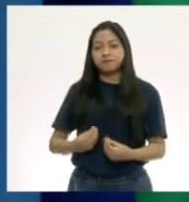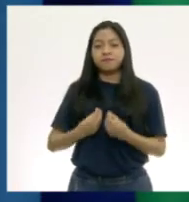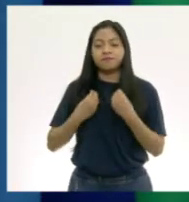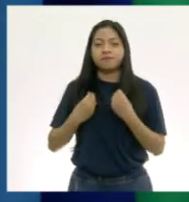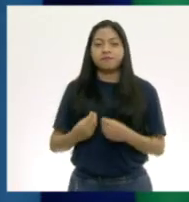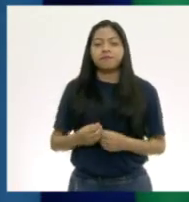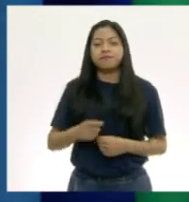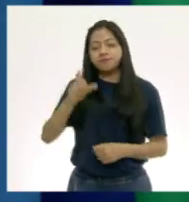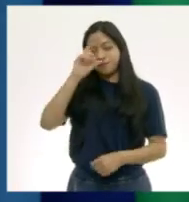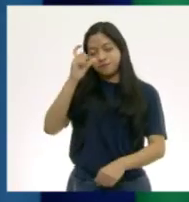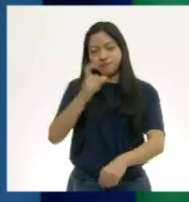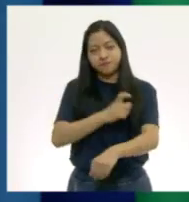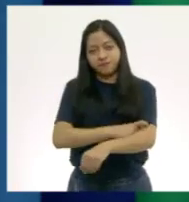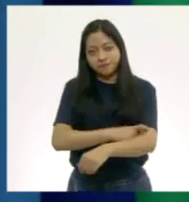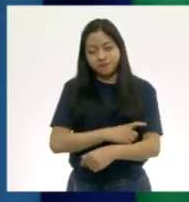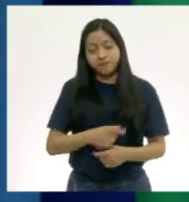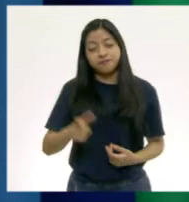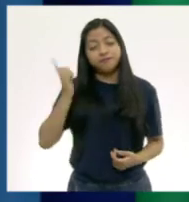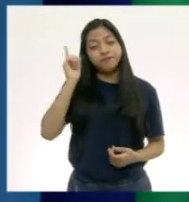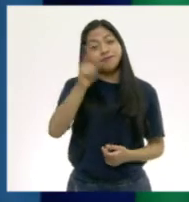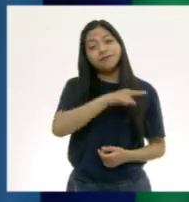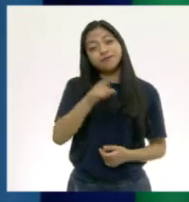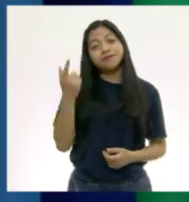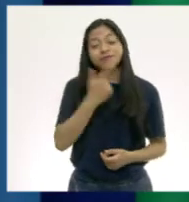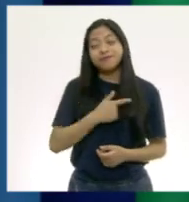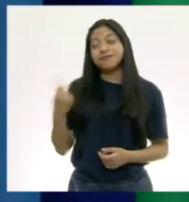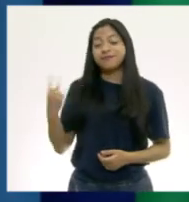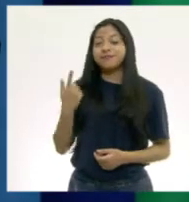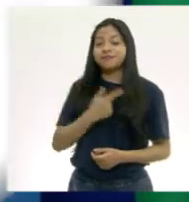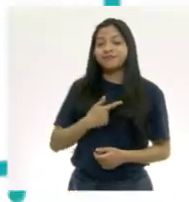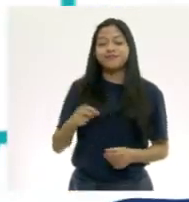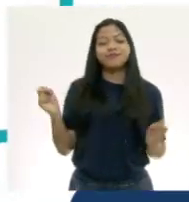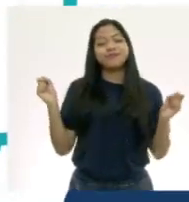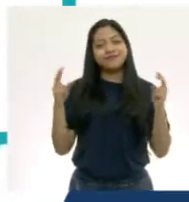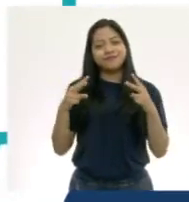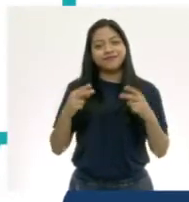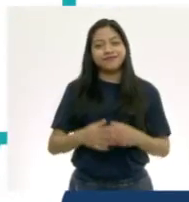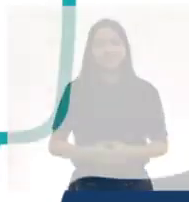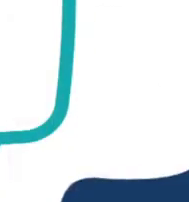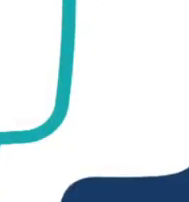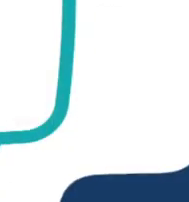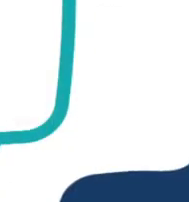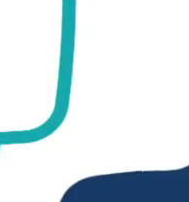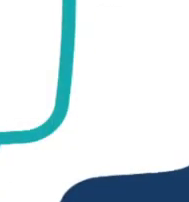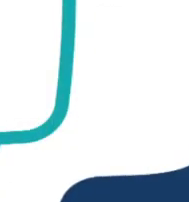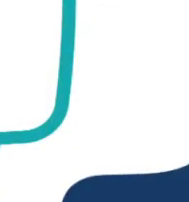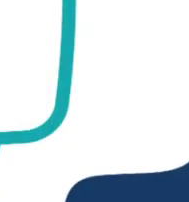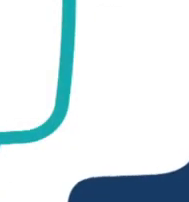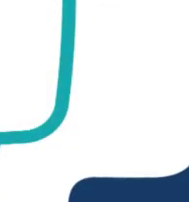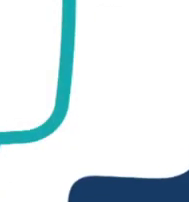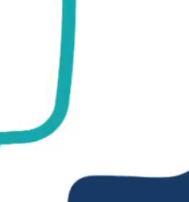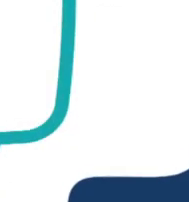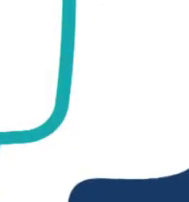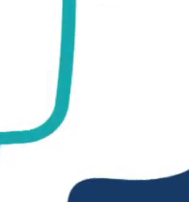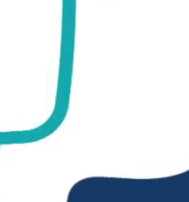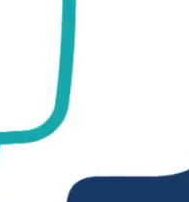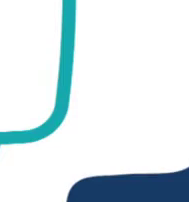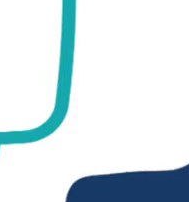Oriente, Egipto, y espero lo hayan disfrutado tanto como Alberto y yo. Hasta la próxima. Vamos a la siguiente materia.